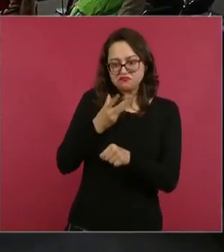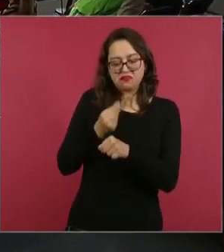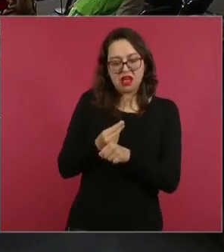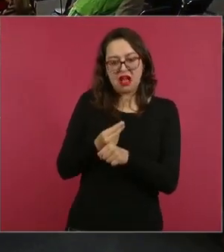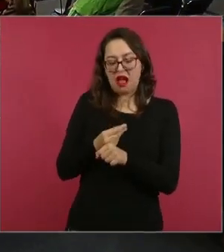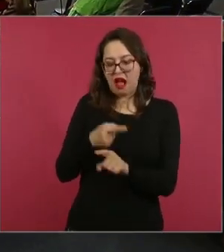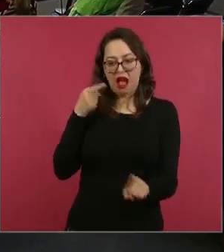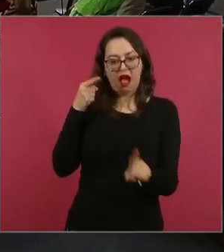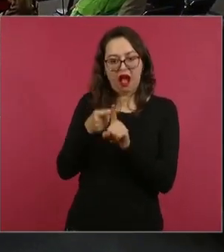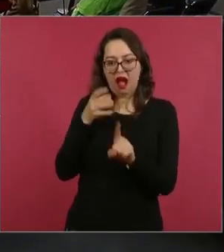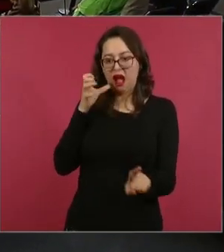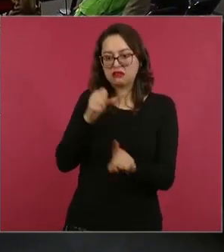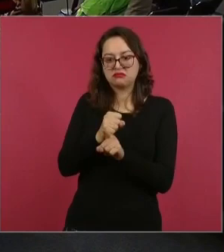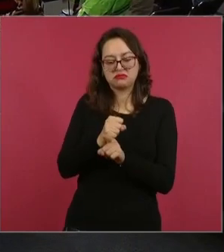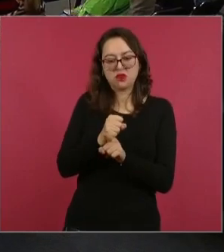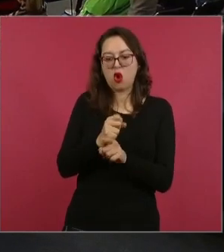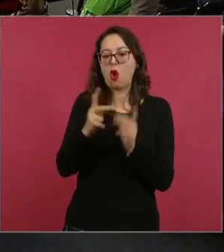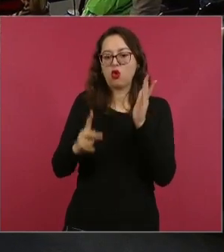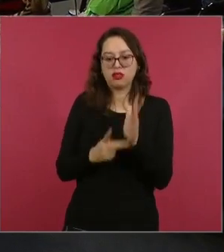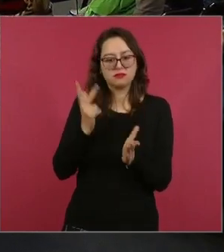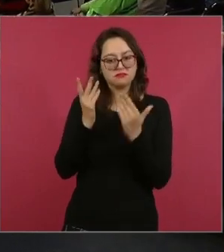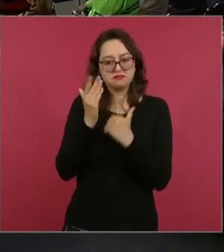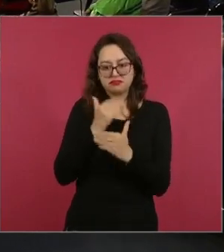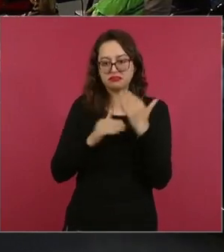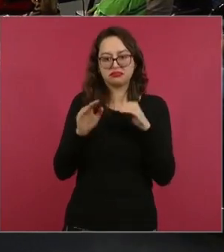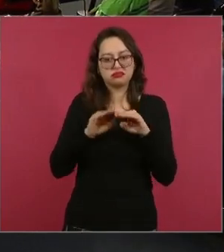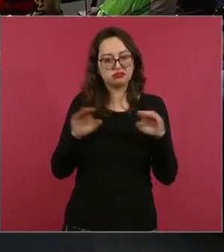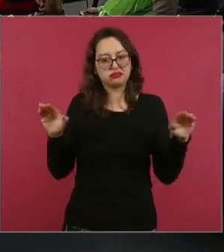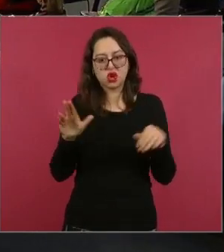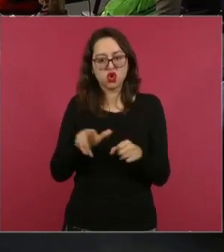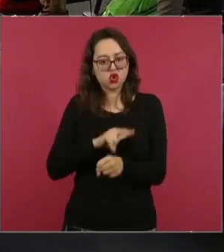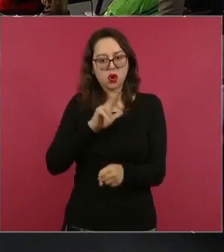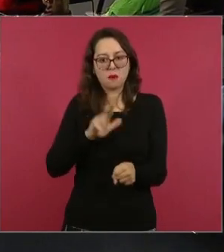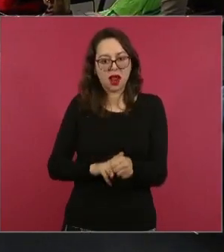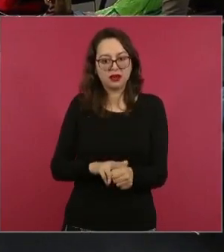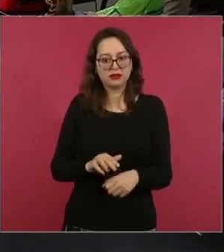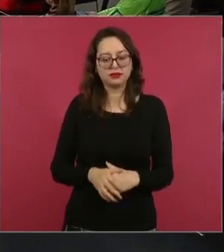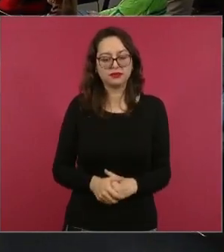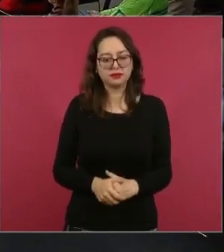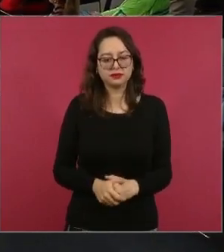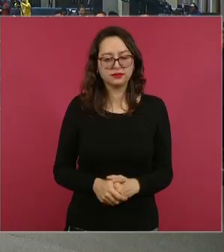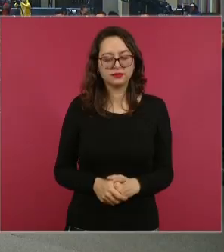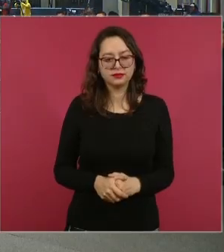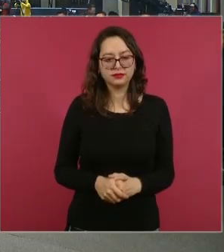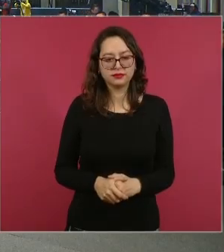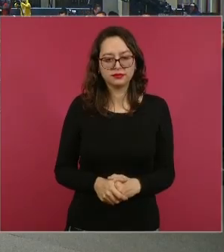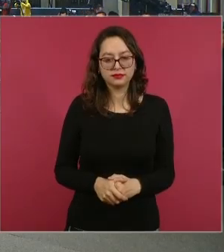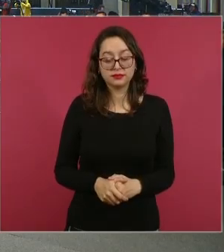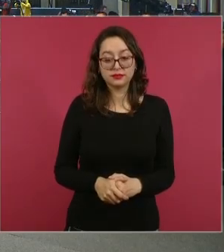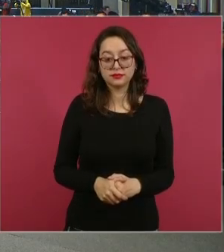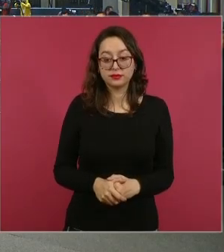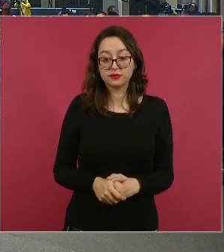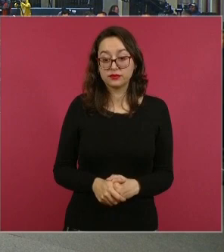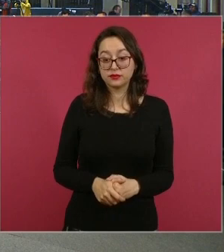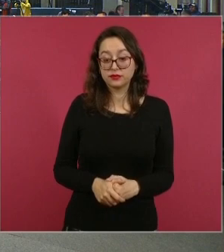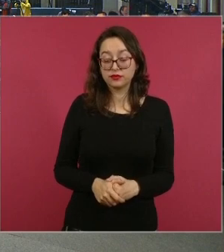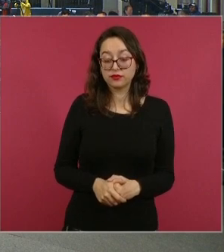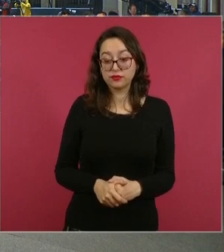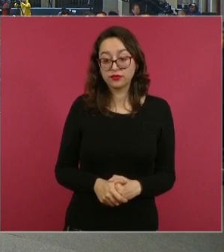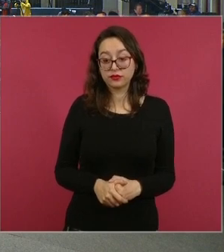completa mande Cuántos cuarteles calculan eh Como